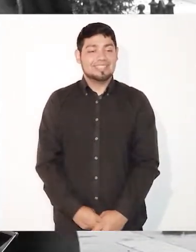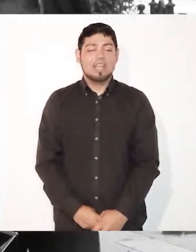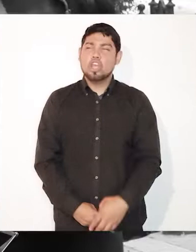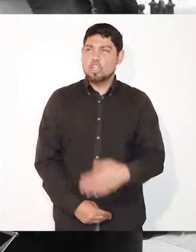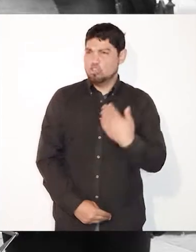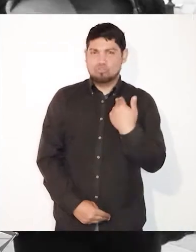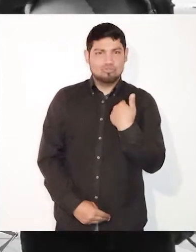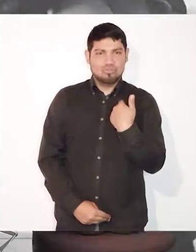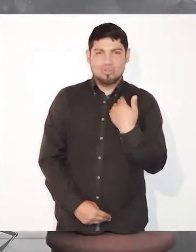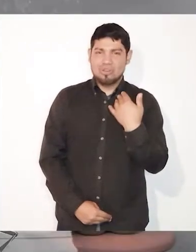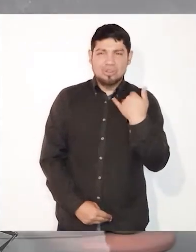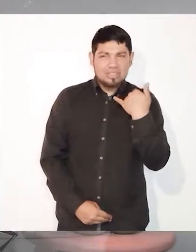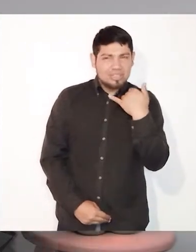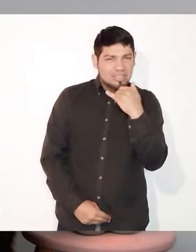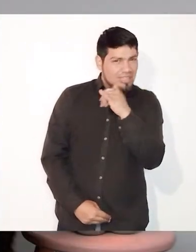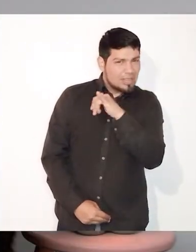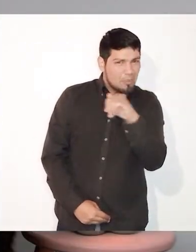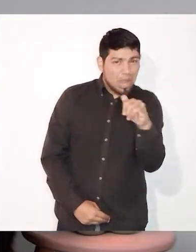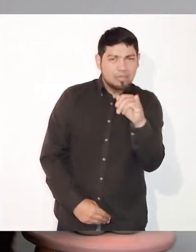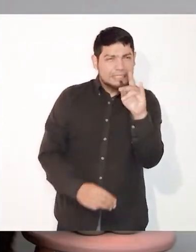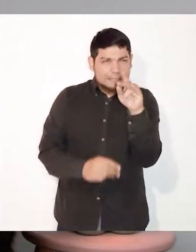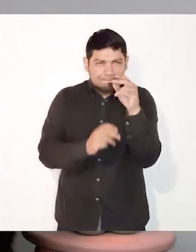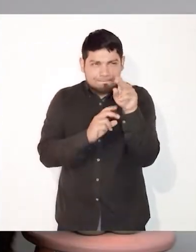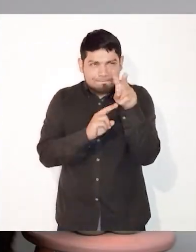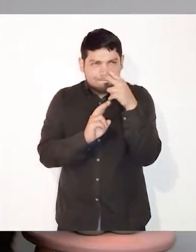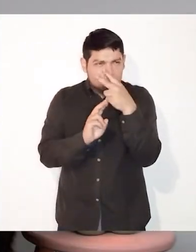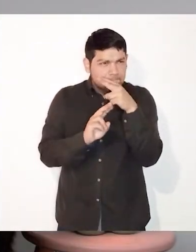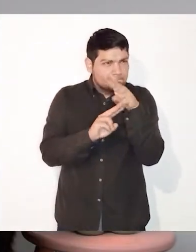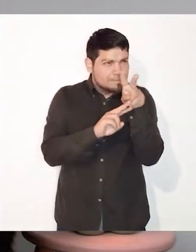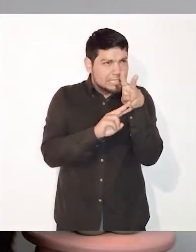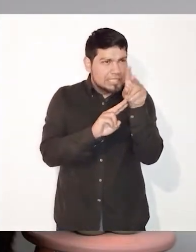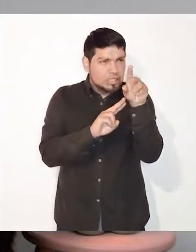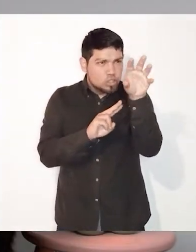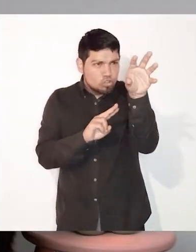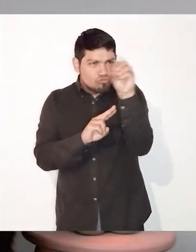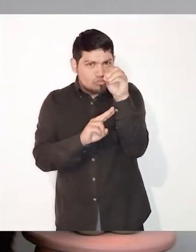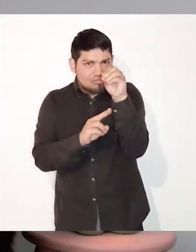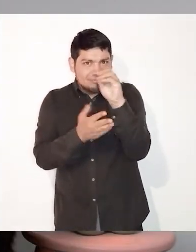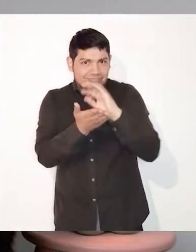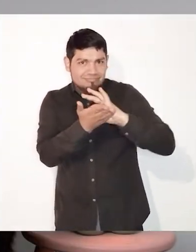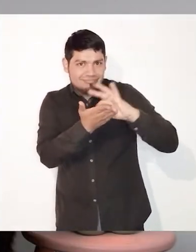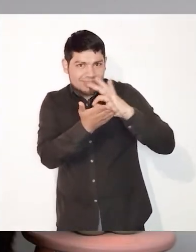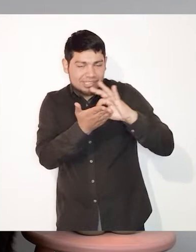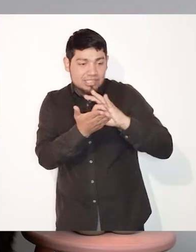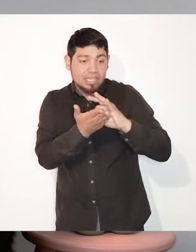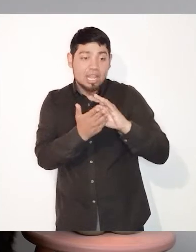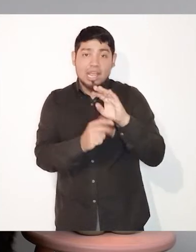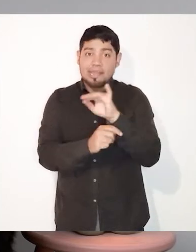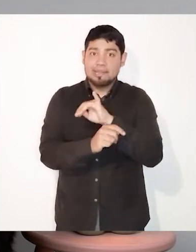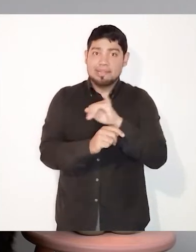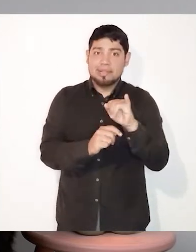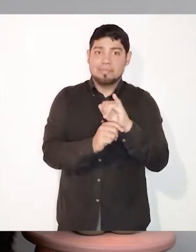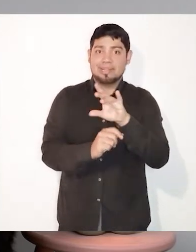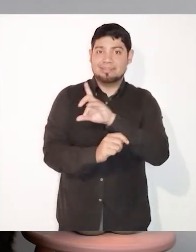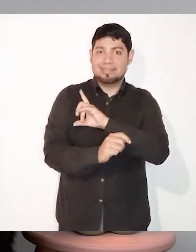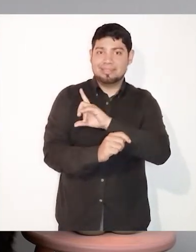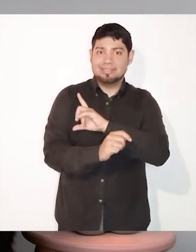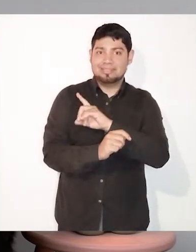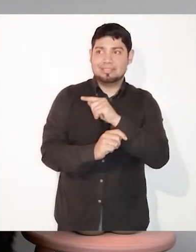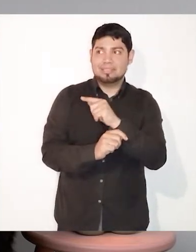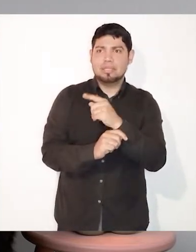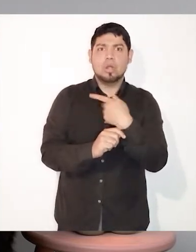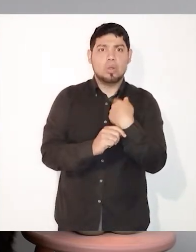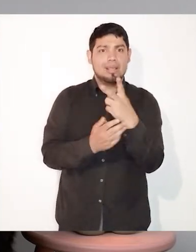estrambóticos, excéntricos, y me aboqué mucho a describirlos. Después para mí fue fundamental, más en la enseñanza media diría yo, el descubrimiento de la